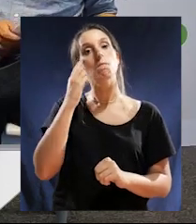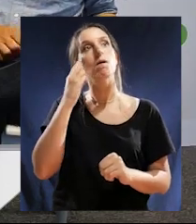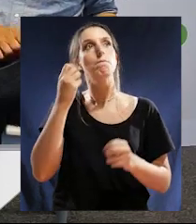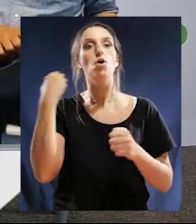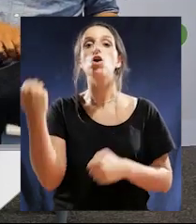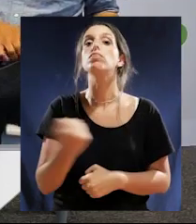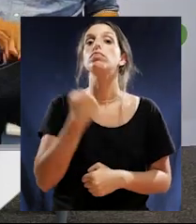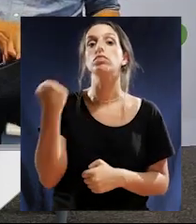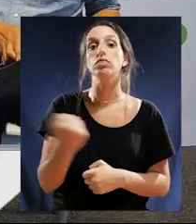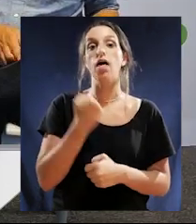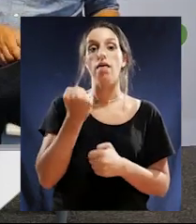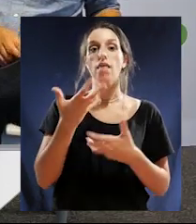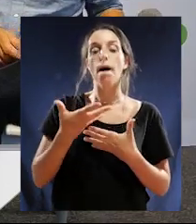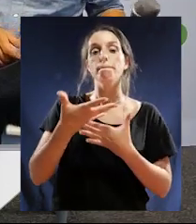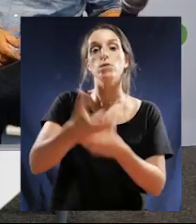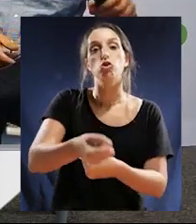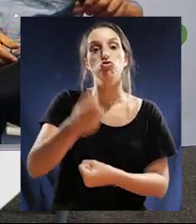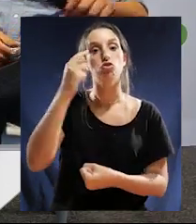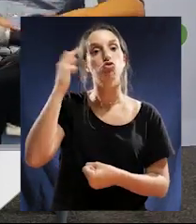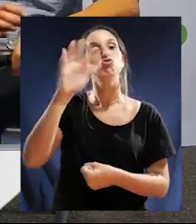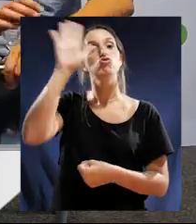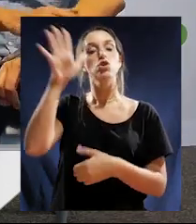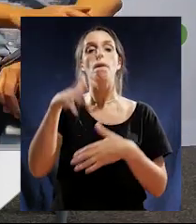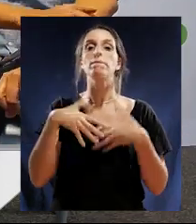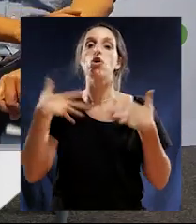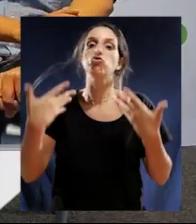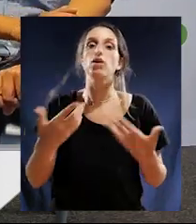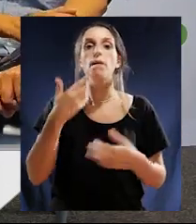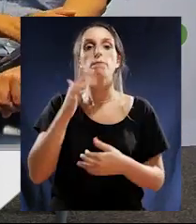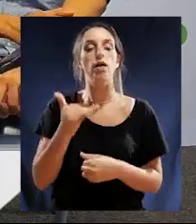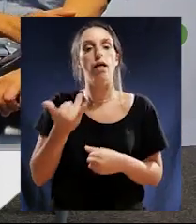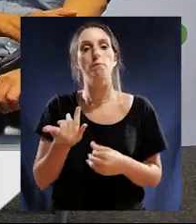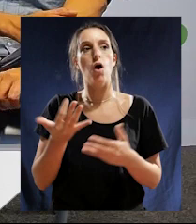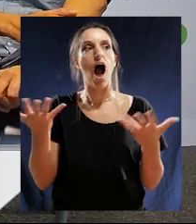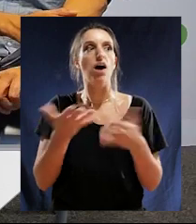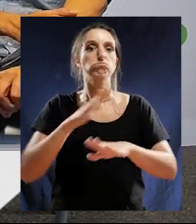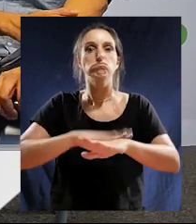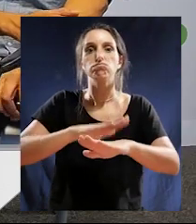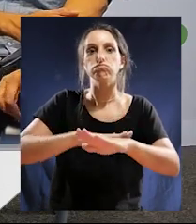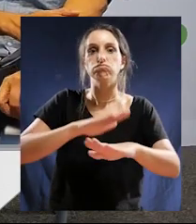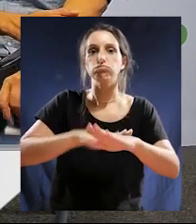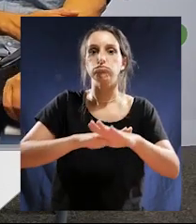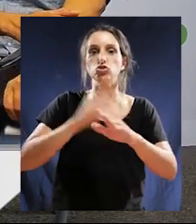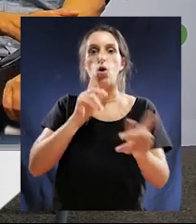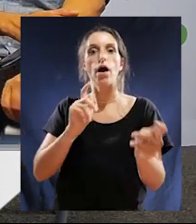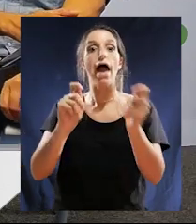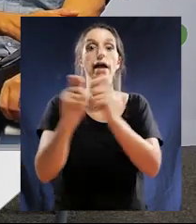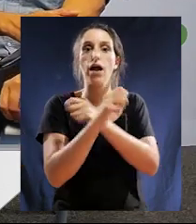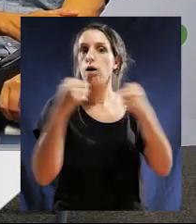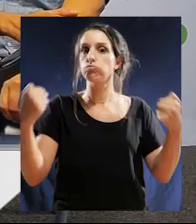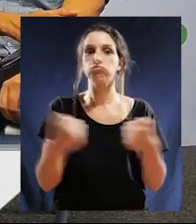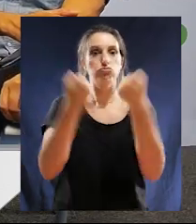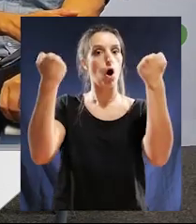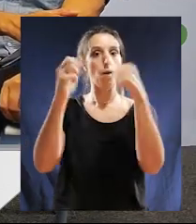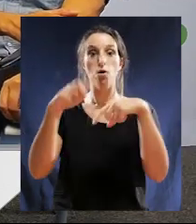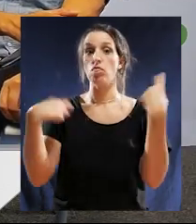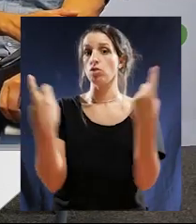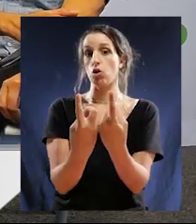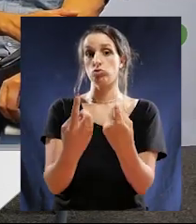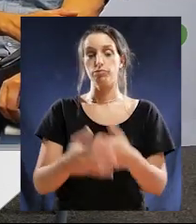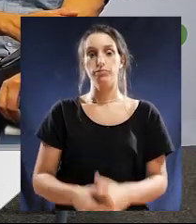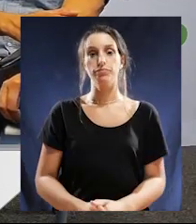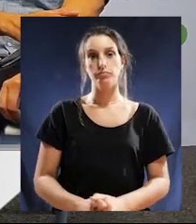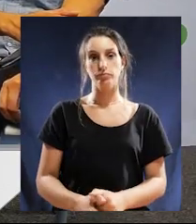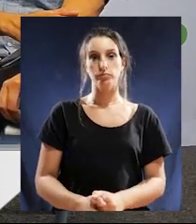sustantivo en estos apoyo psicoemocional es es constatar que esto que estamos viviendo supone un cambio brusco en la vida cotidiana de